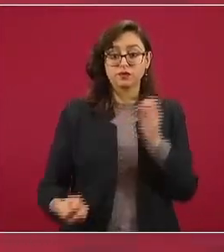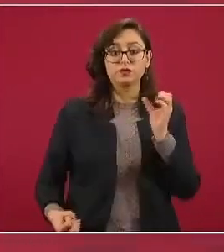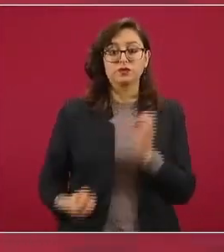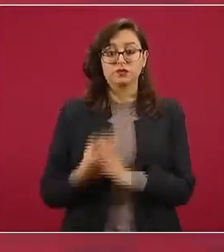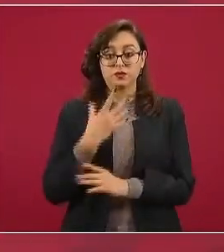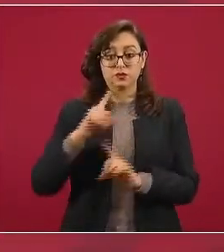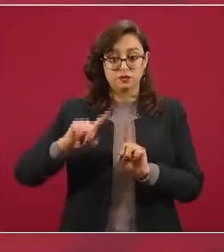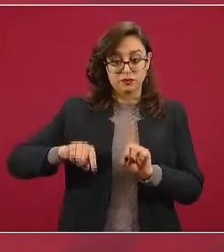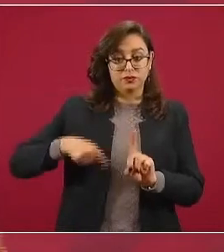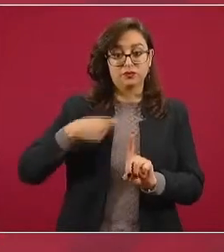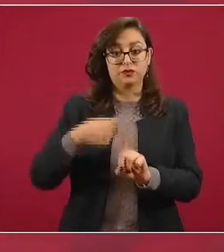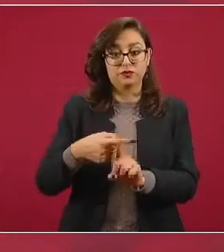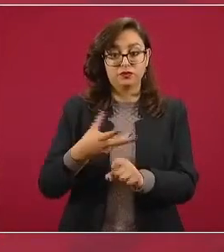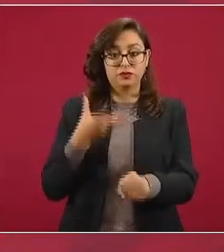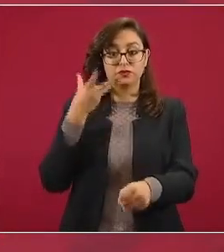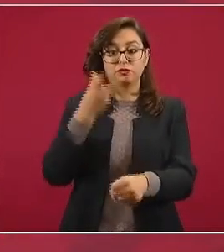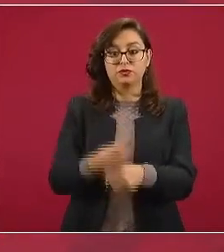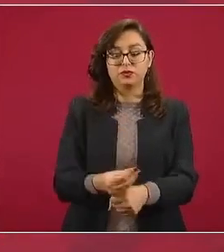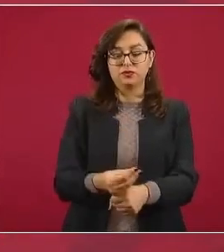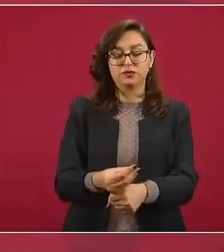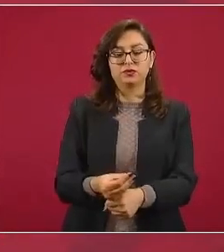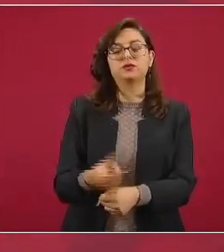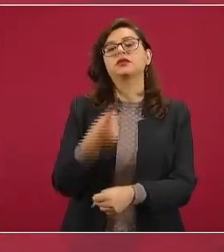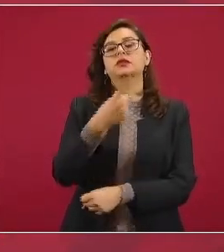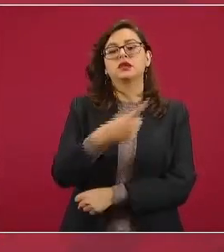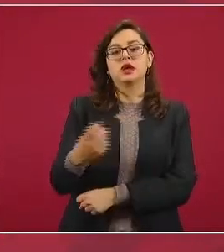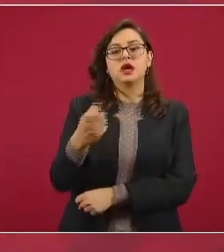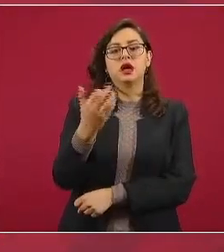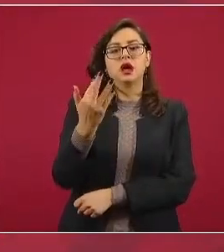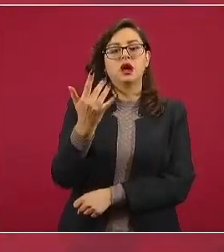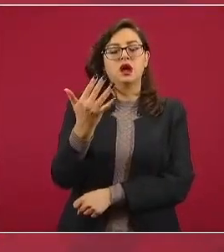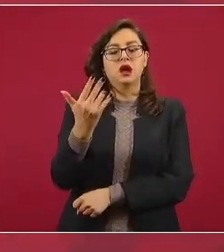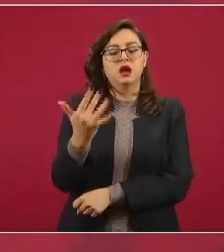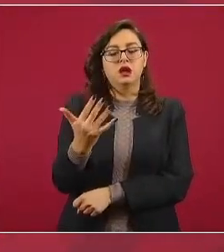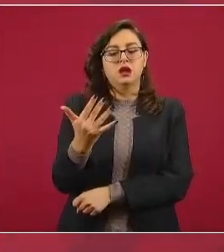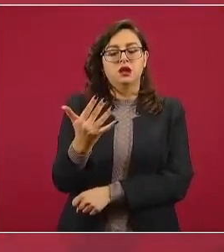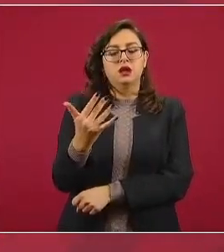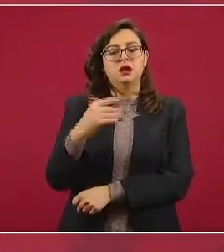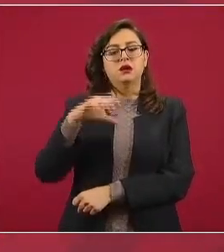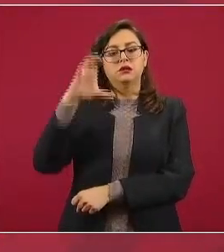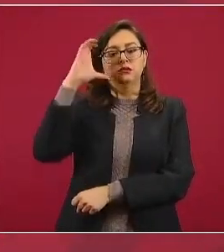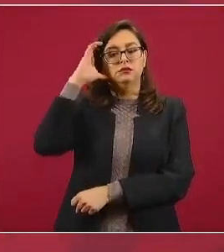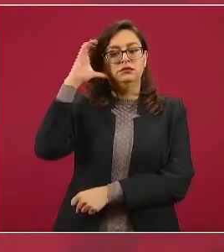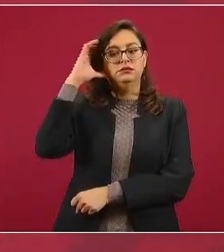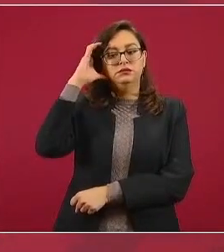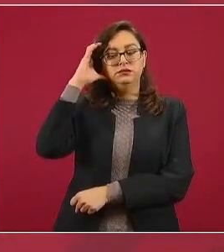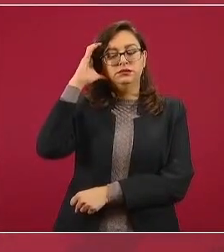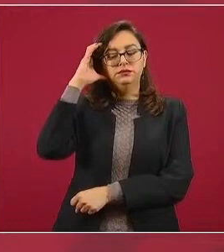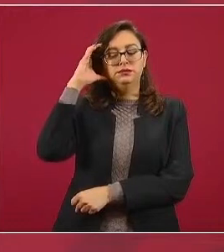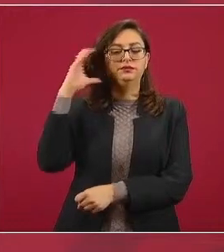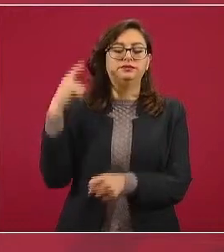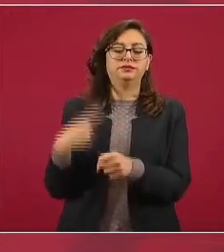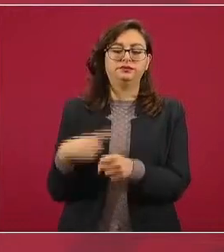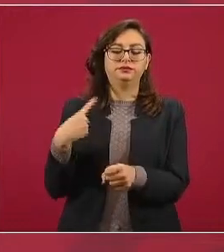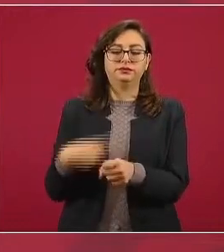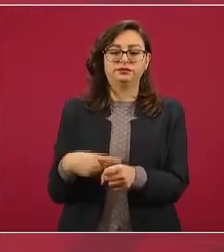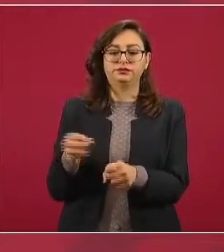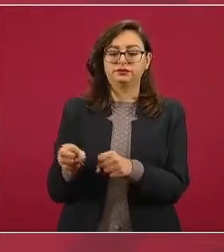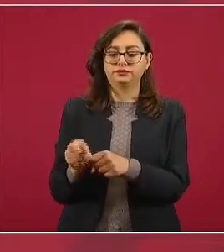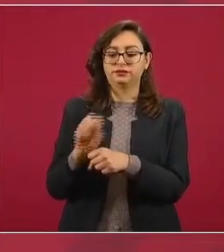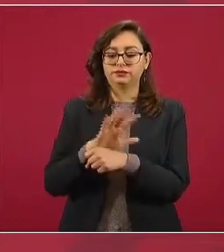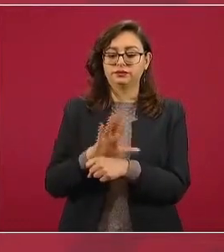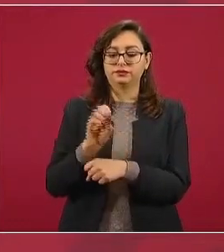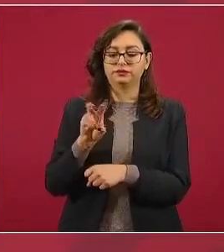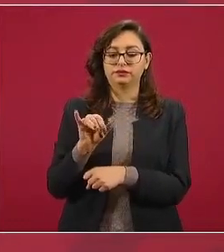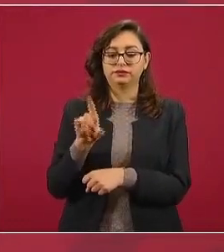que 150 camas para enfermos delicados, graves, del sector